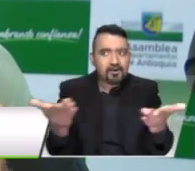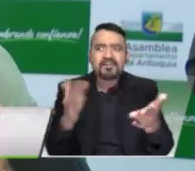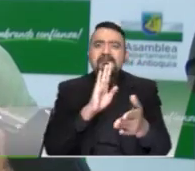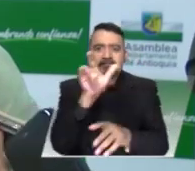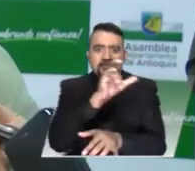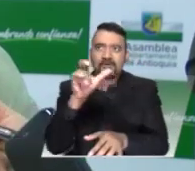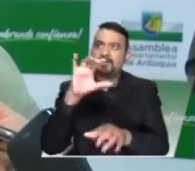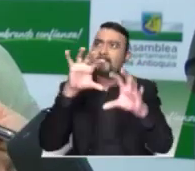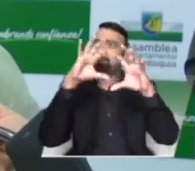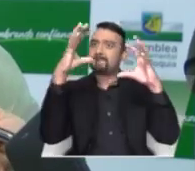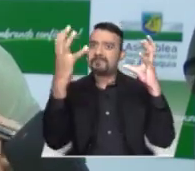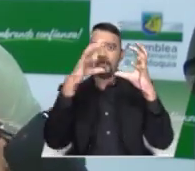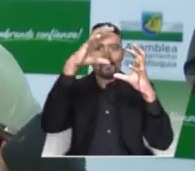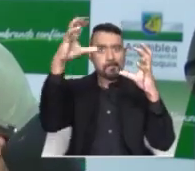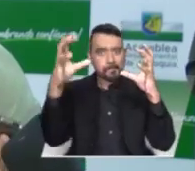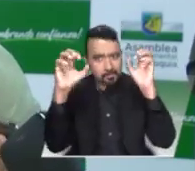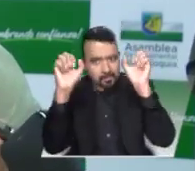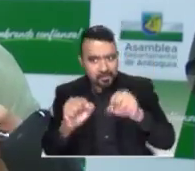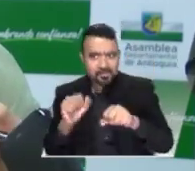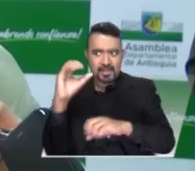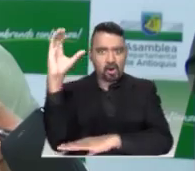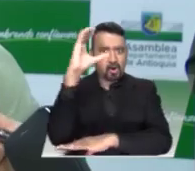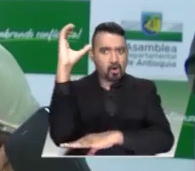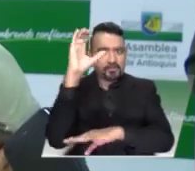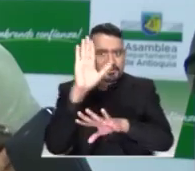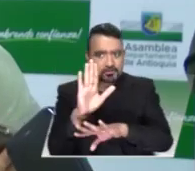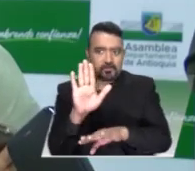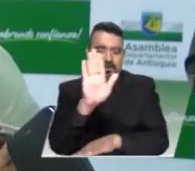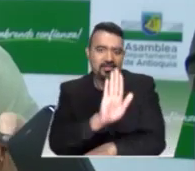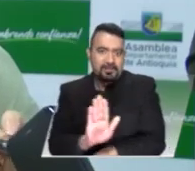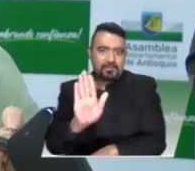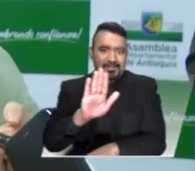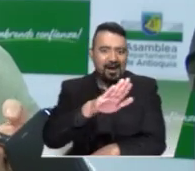pasajeros y del departamento es necesario y avanzar